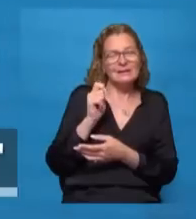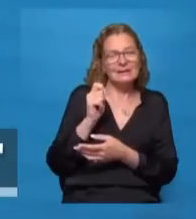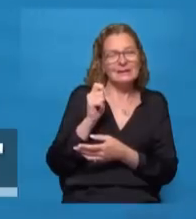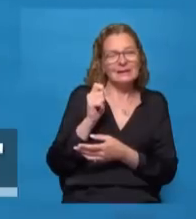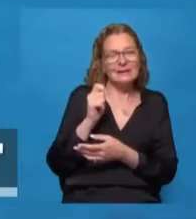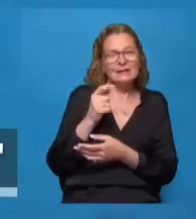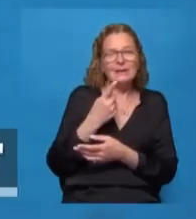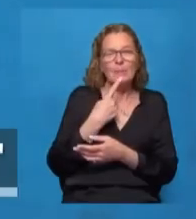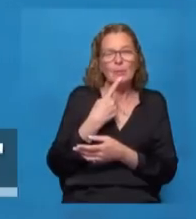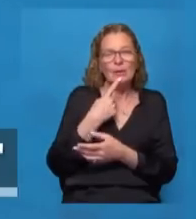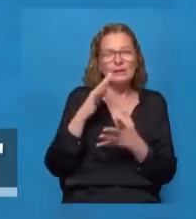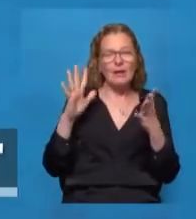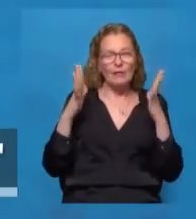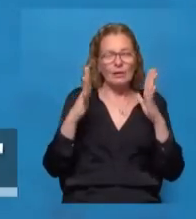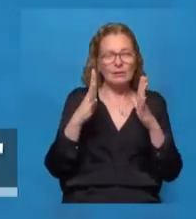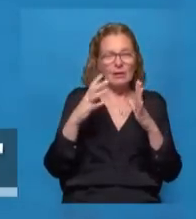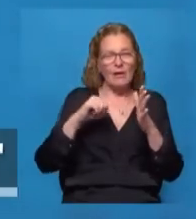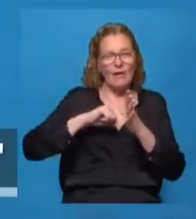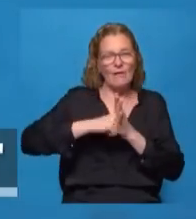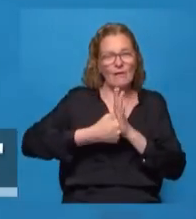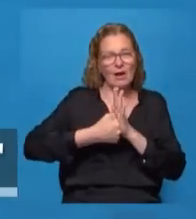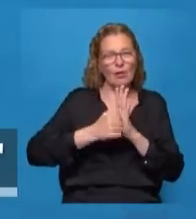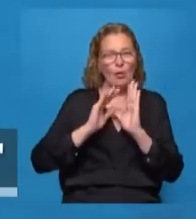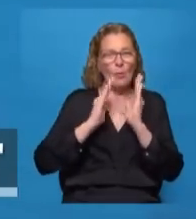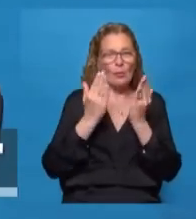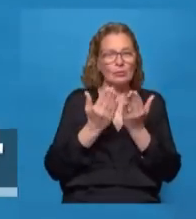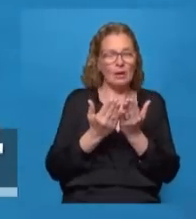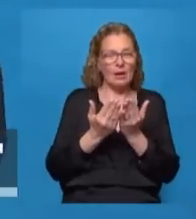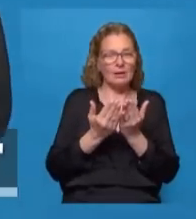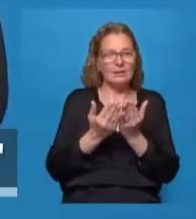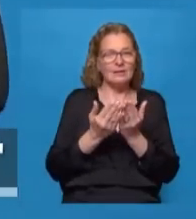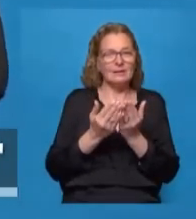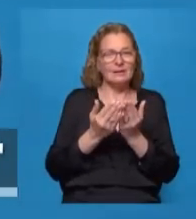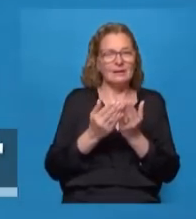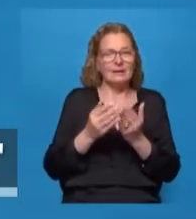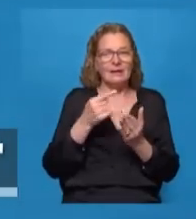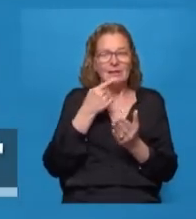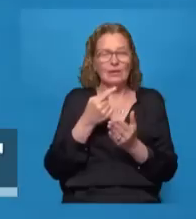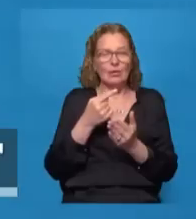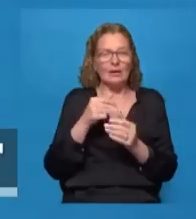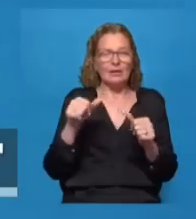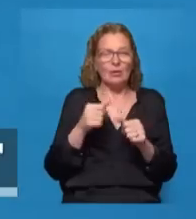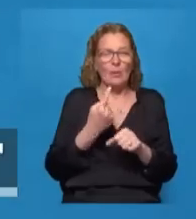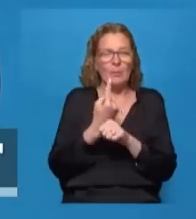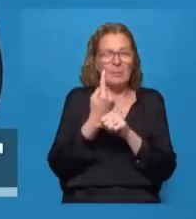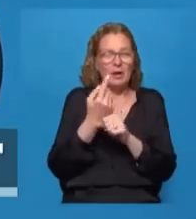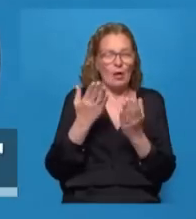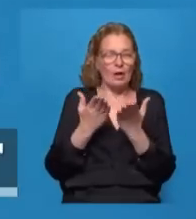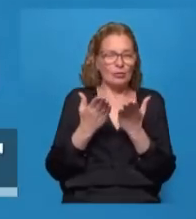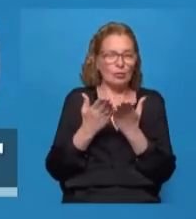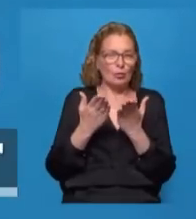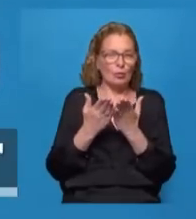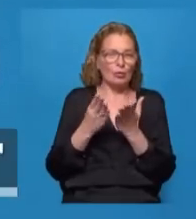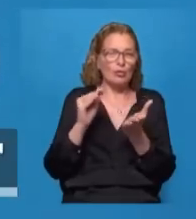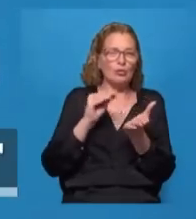detrás de la política de forestación el Banco Mundial fue el Banco Mundial el que produjo los primeros estudios